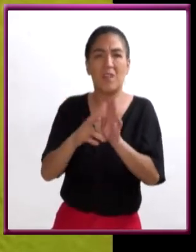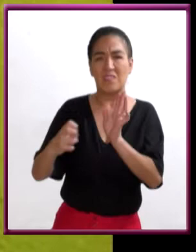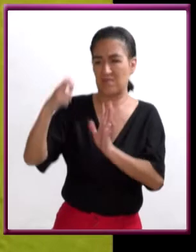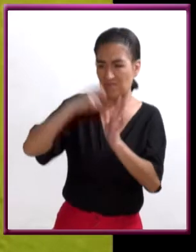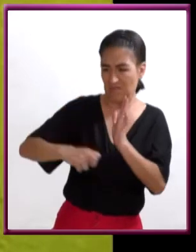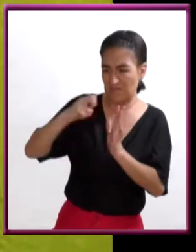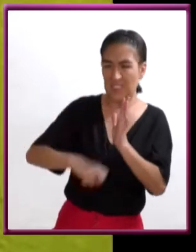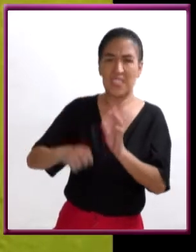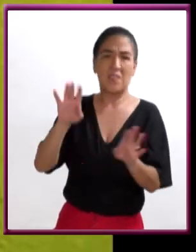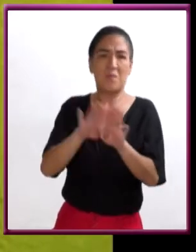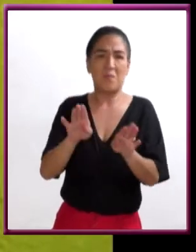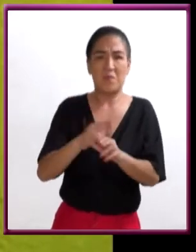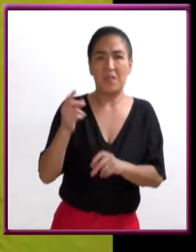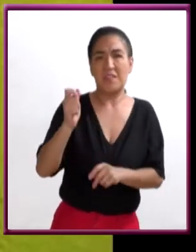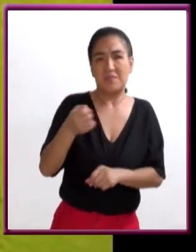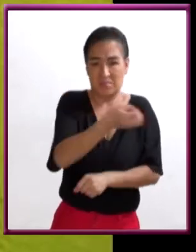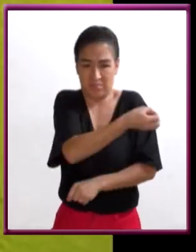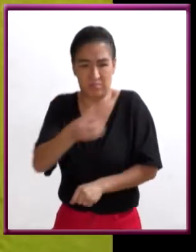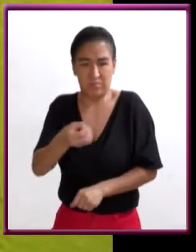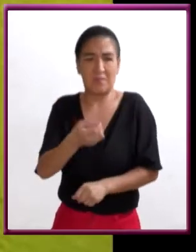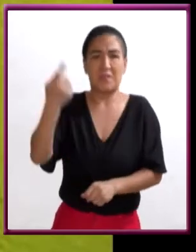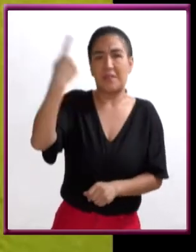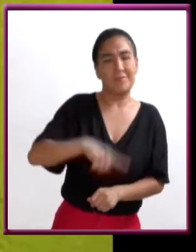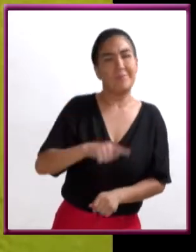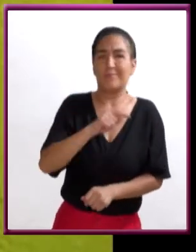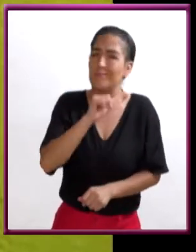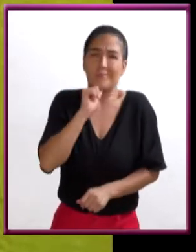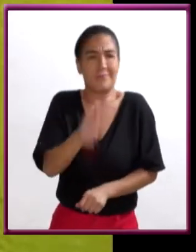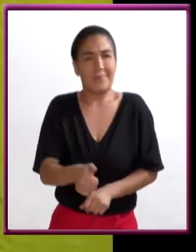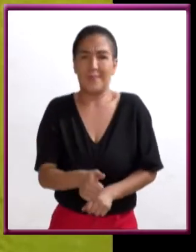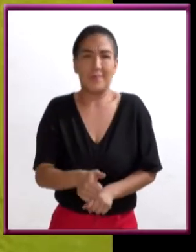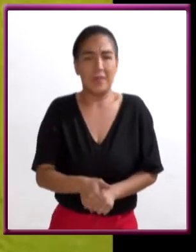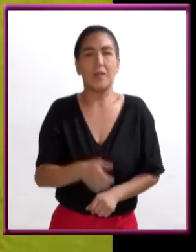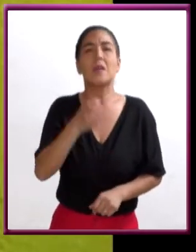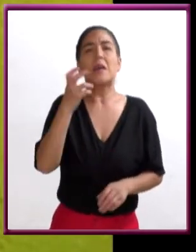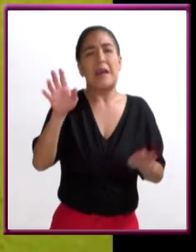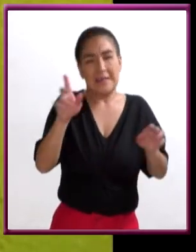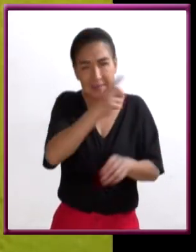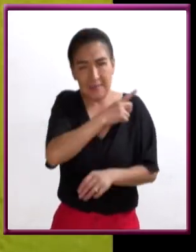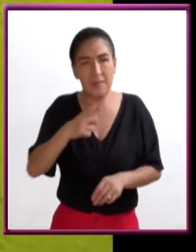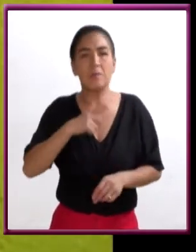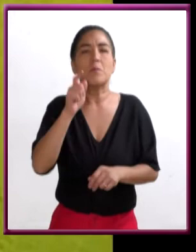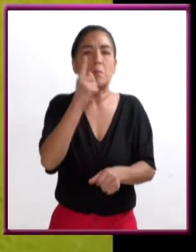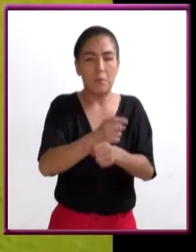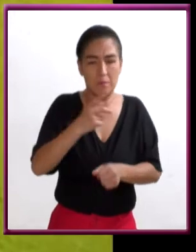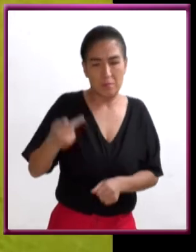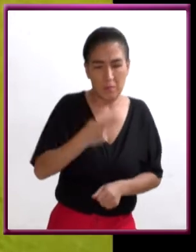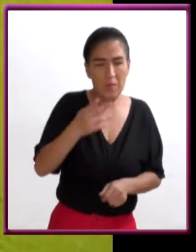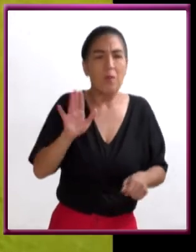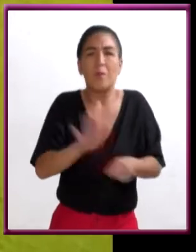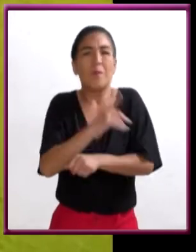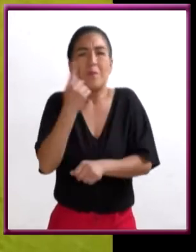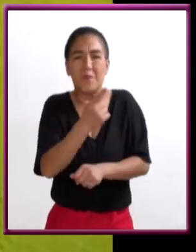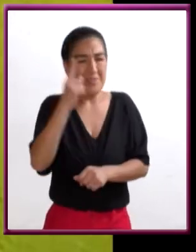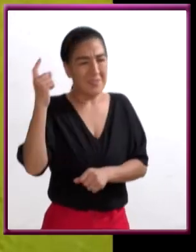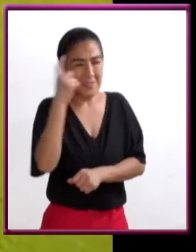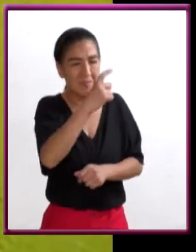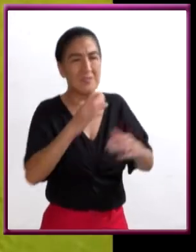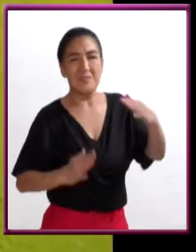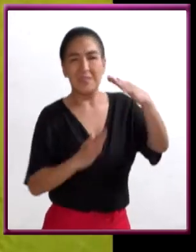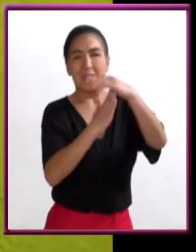nos va a exigir cosas que no podemos hacer. Tenemos que preguntarnos por qué nos resulta tan difícil poner